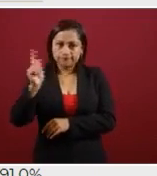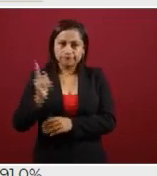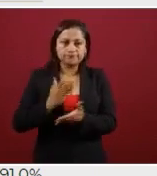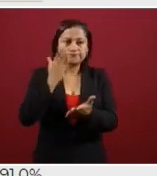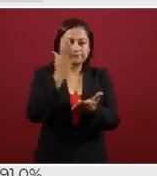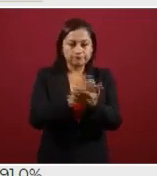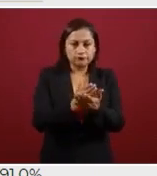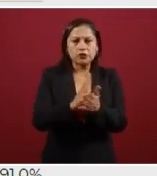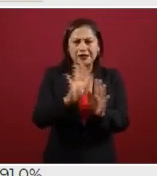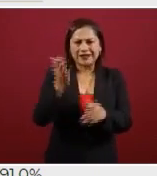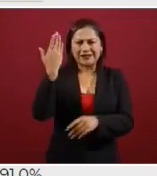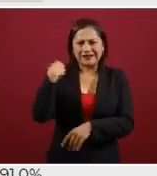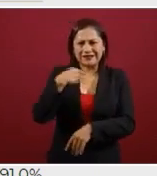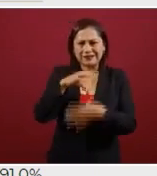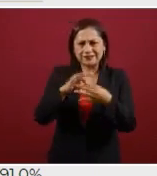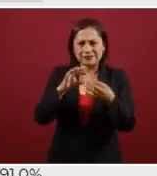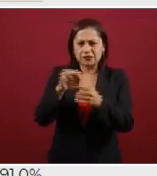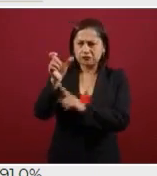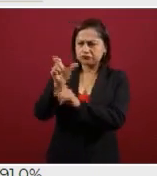el perfil